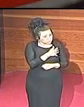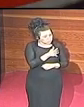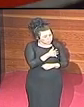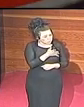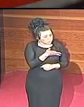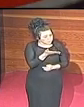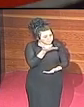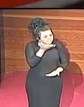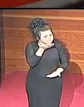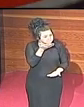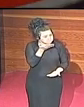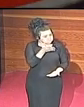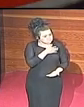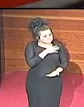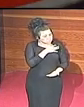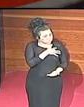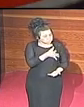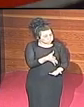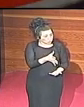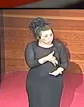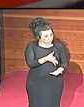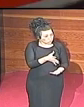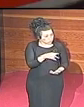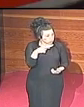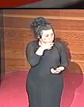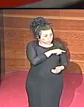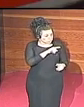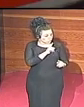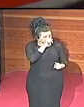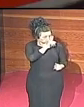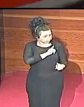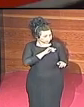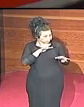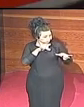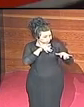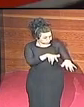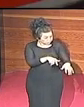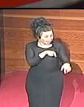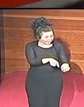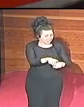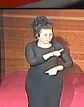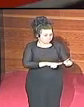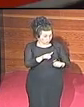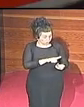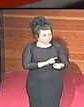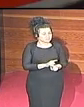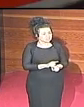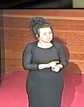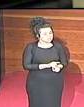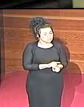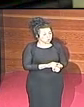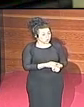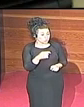a las tropas rusas sus gravísimos reveses en cuanto entraron. Los rusos